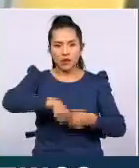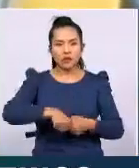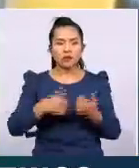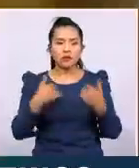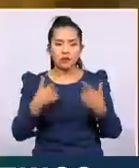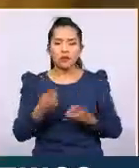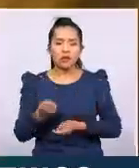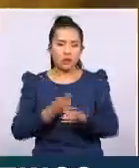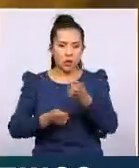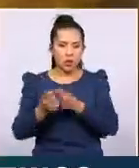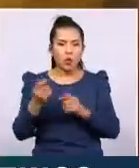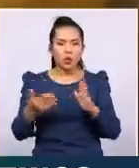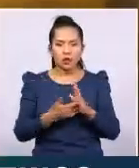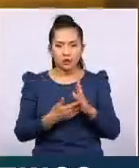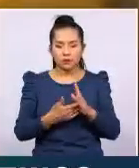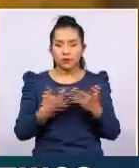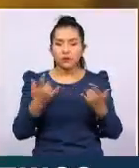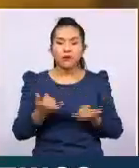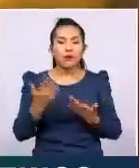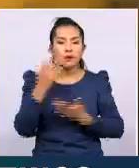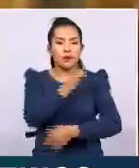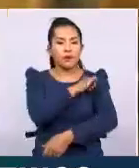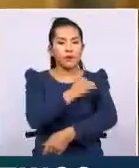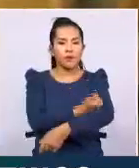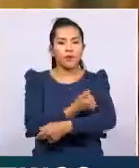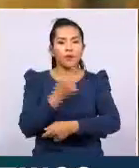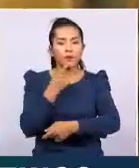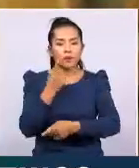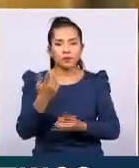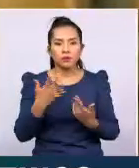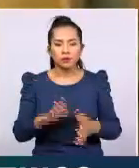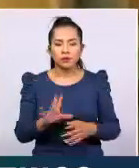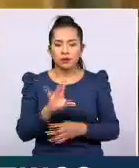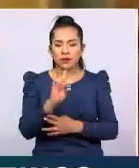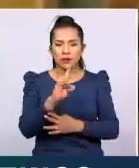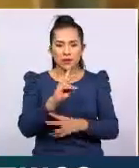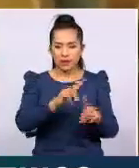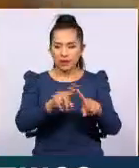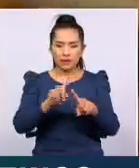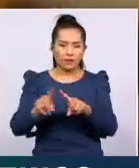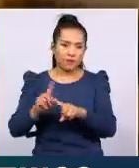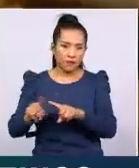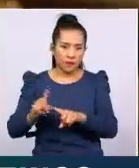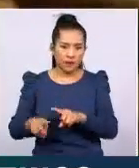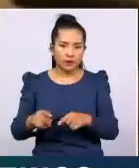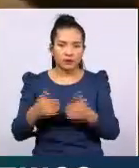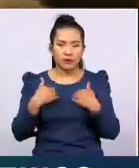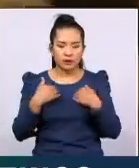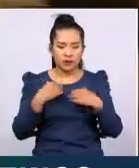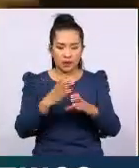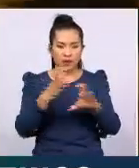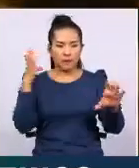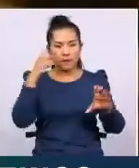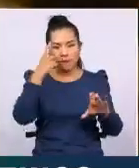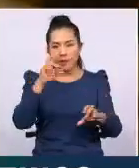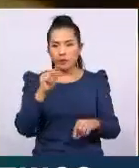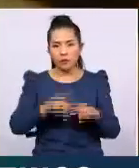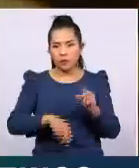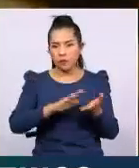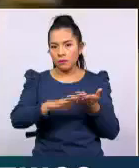de contrabando. La autoridad también informó que se incautaron 7 cisternas que no contaban con los permisos para llevar